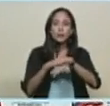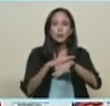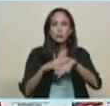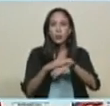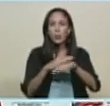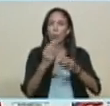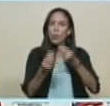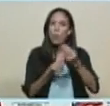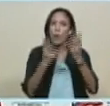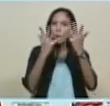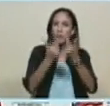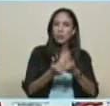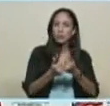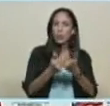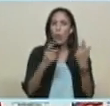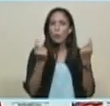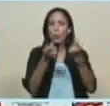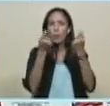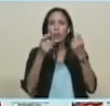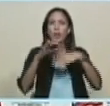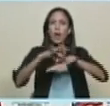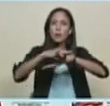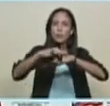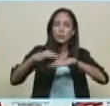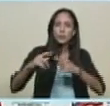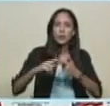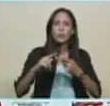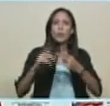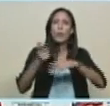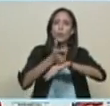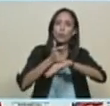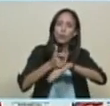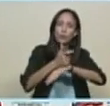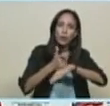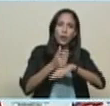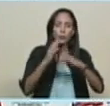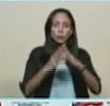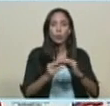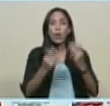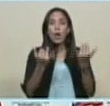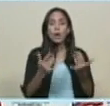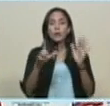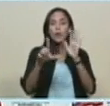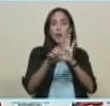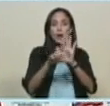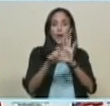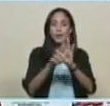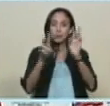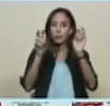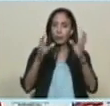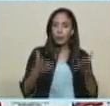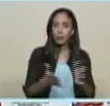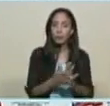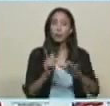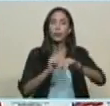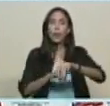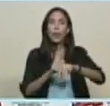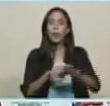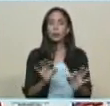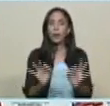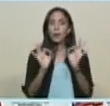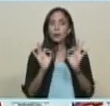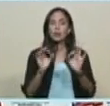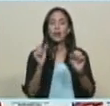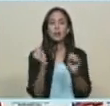Estadales y Municipales, porque voy a decretar un horario especial